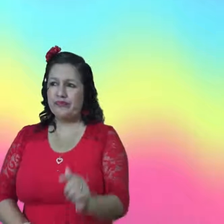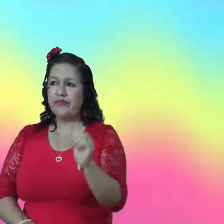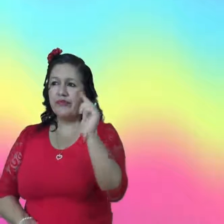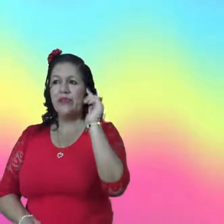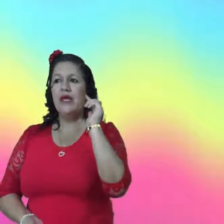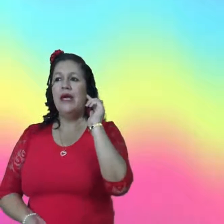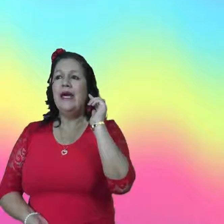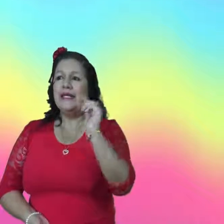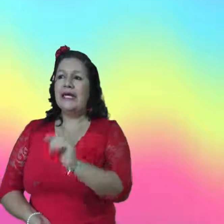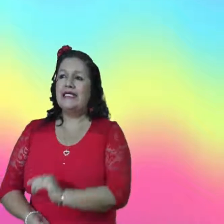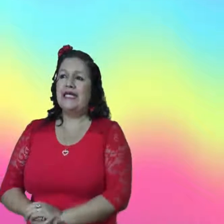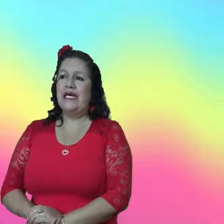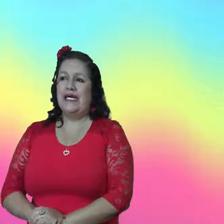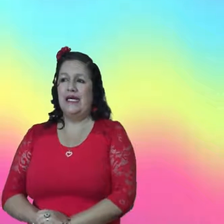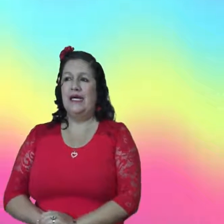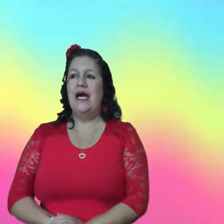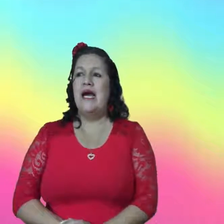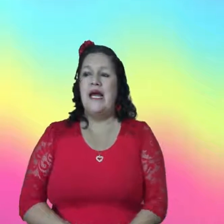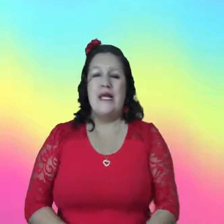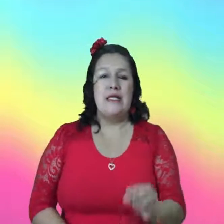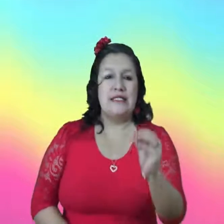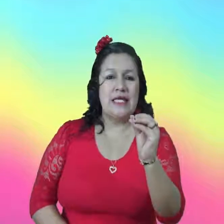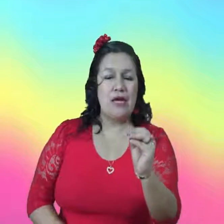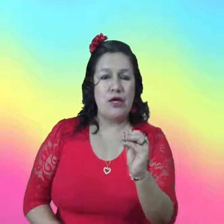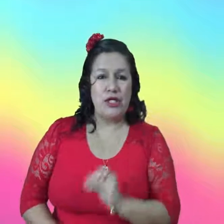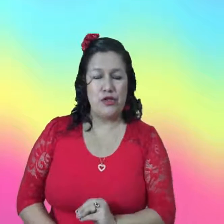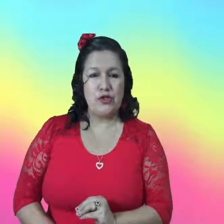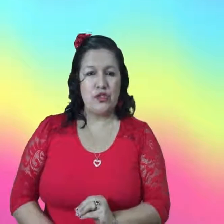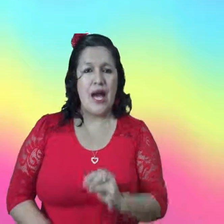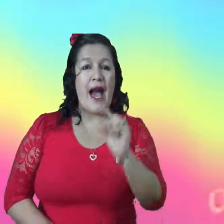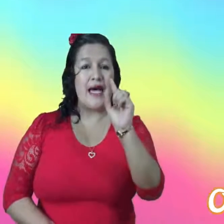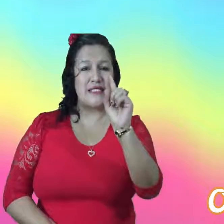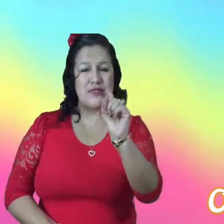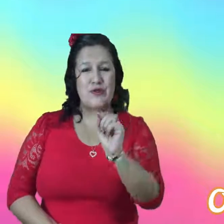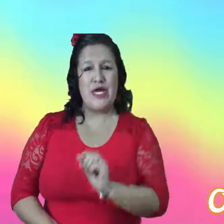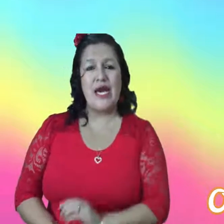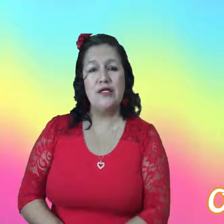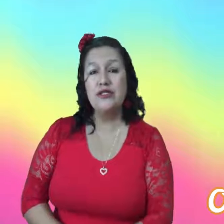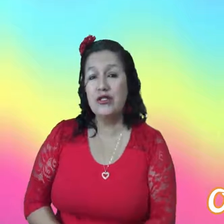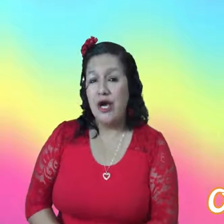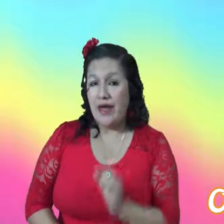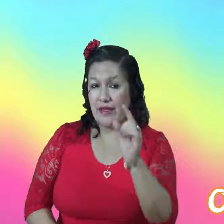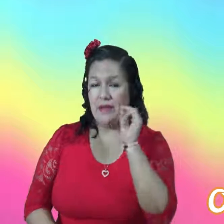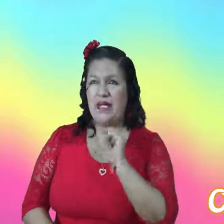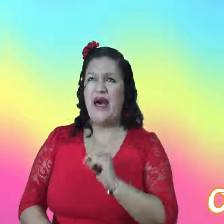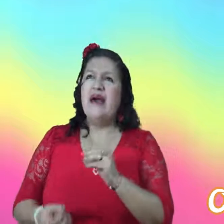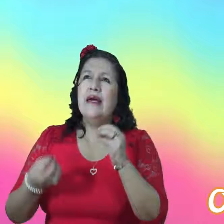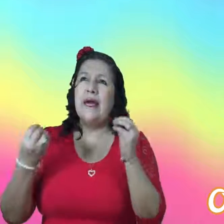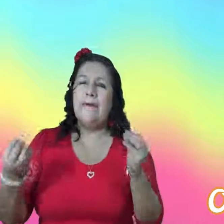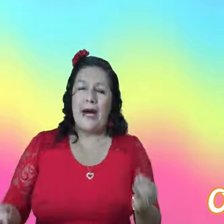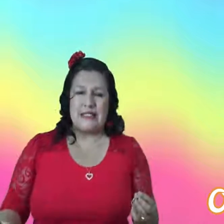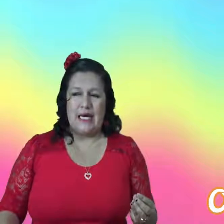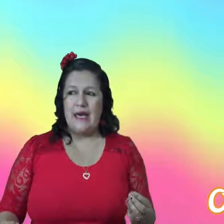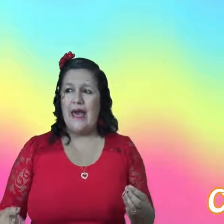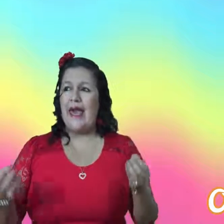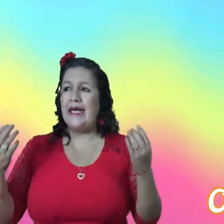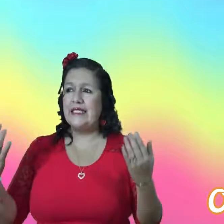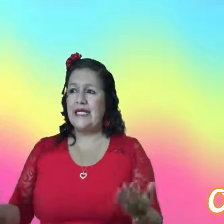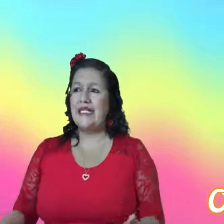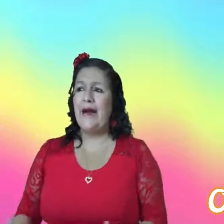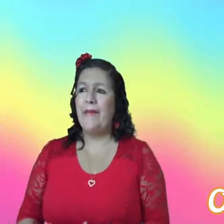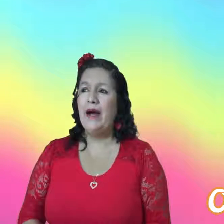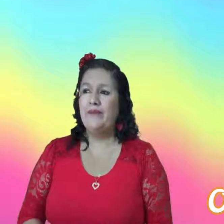desde cero añitos hasta sus seis años de vida. ¿Qué pasa?